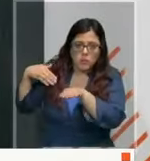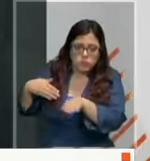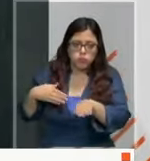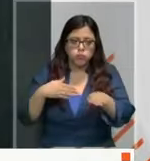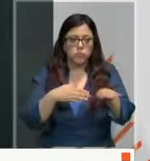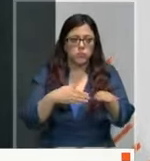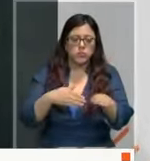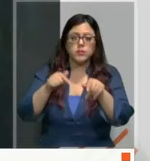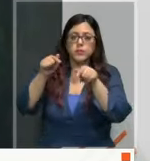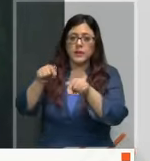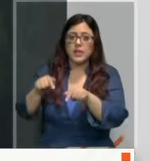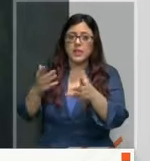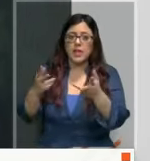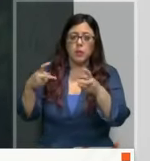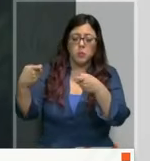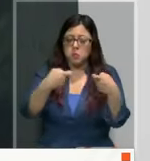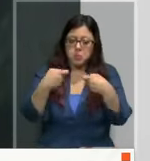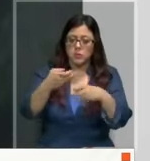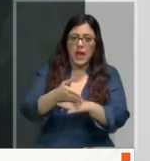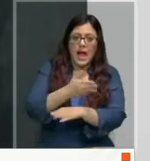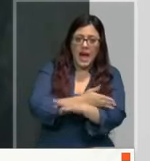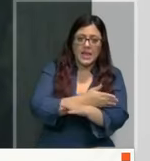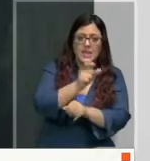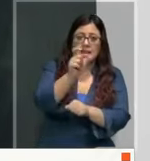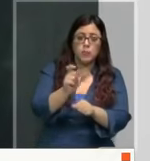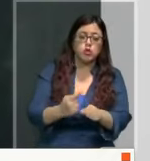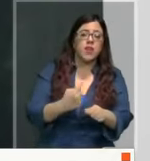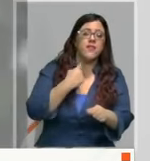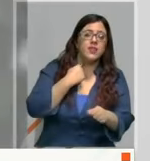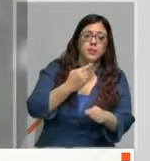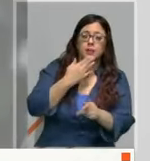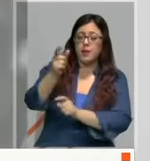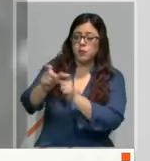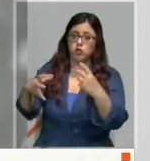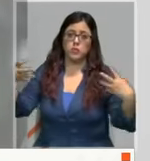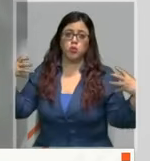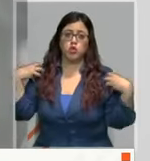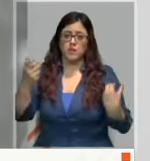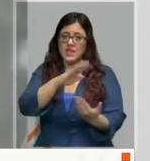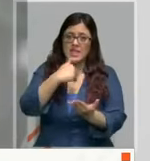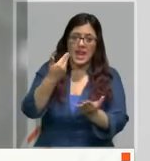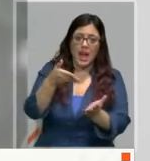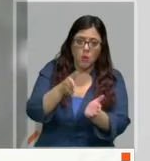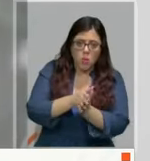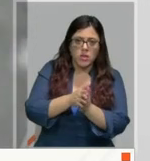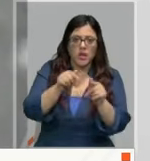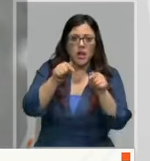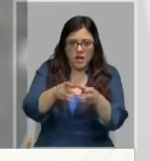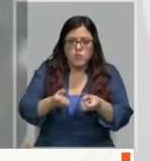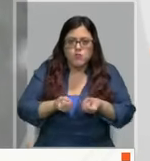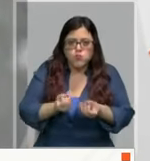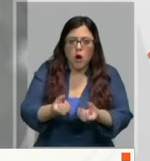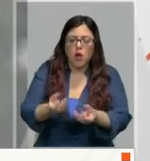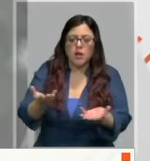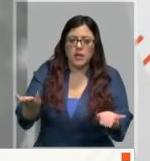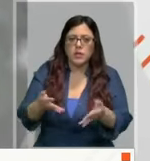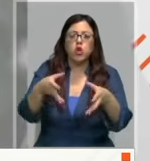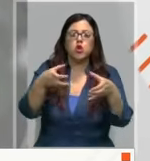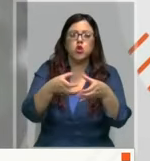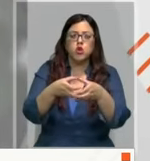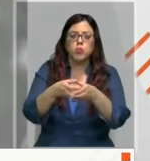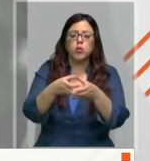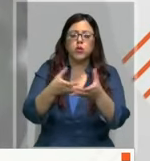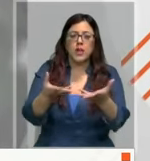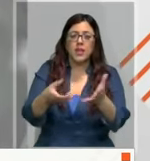Todo apuntaría que un conflicto previo entre víctima y victimarios sería el detonante de este fatal desenlace. Al parecer, esta banda lo habría